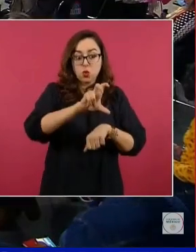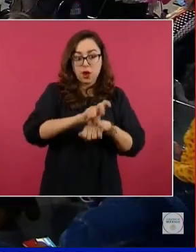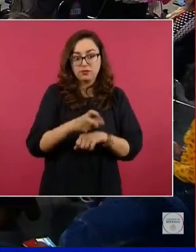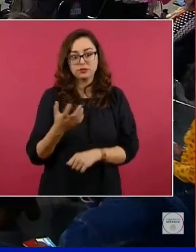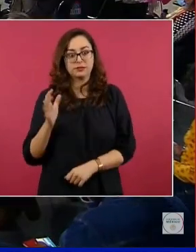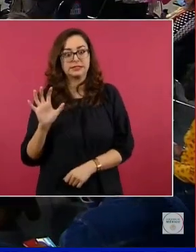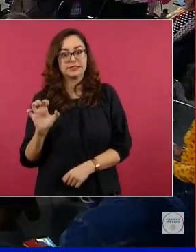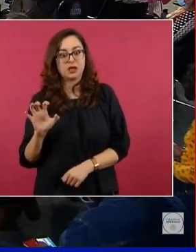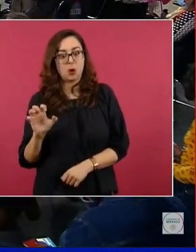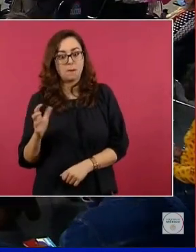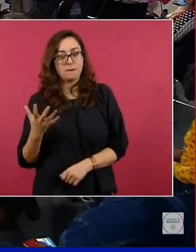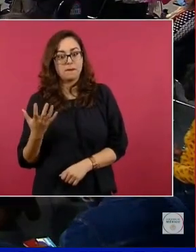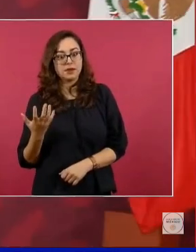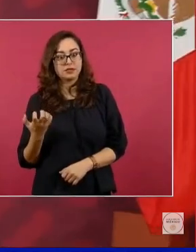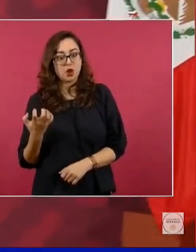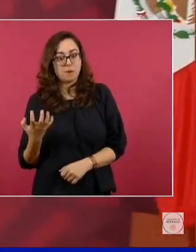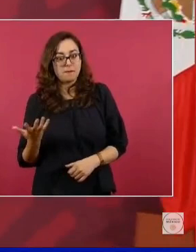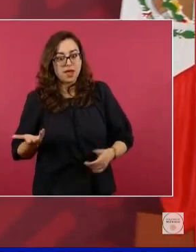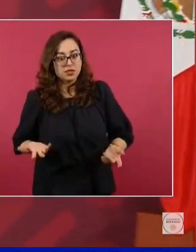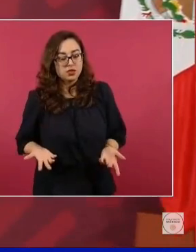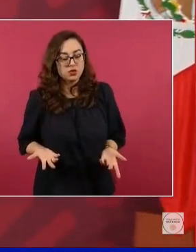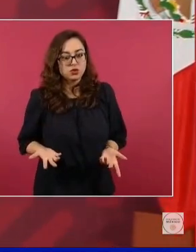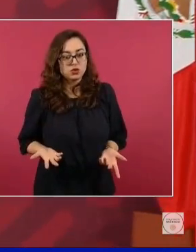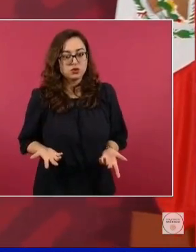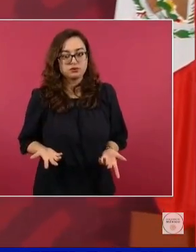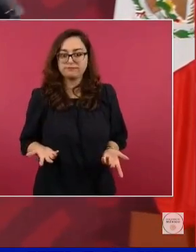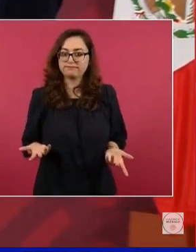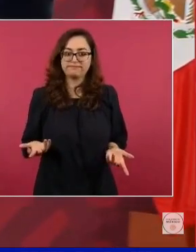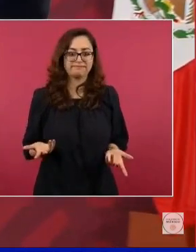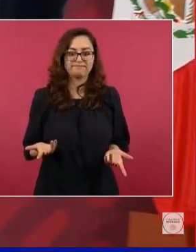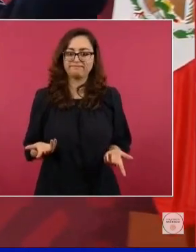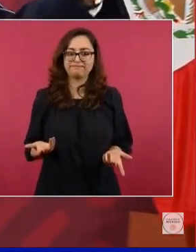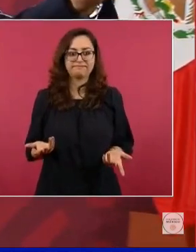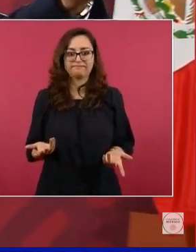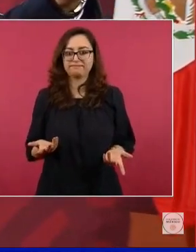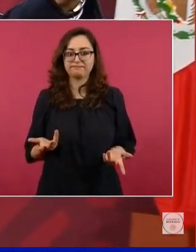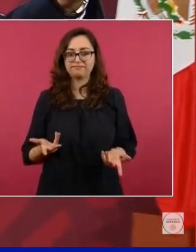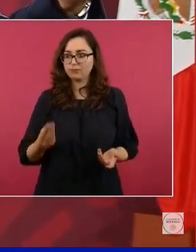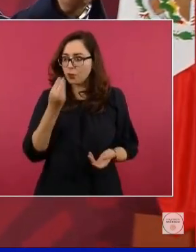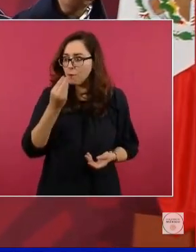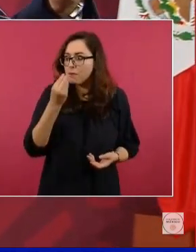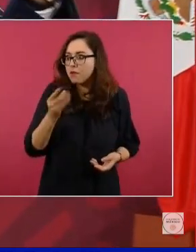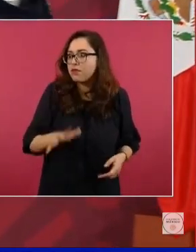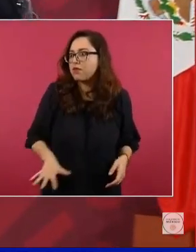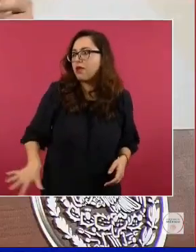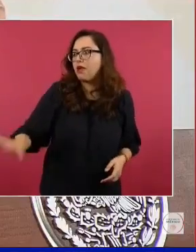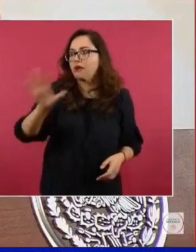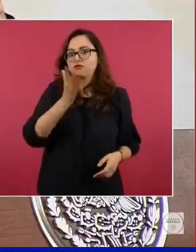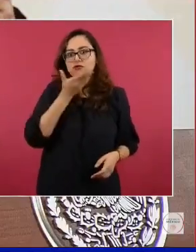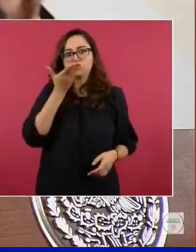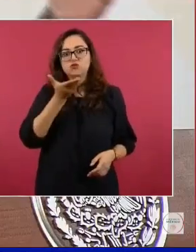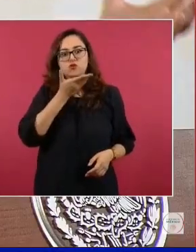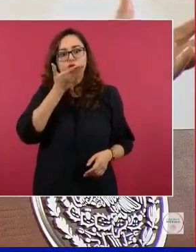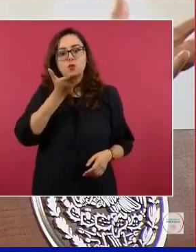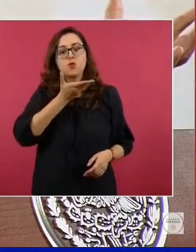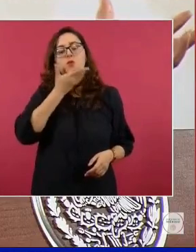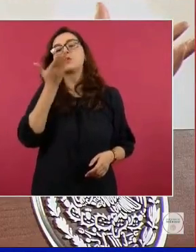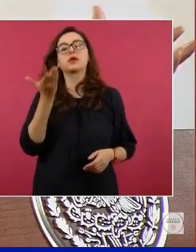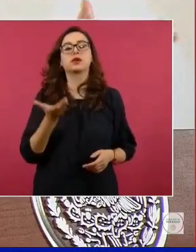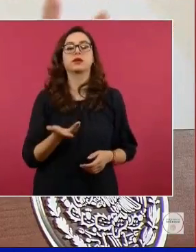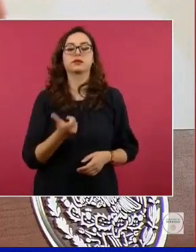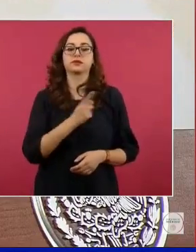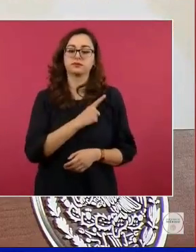es alimento. No queremos, ¿sí?,